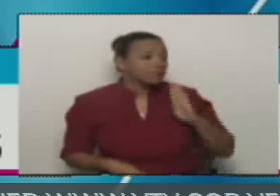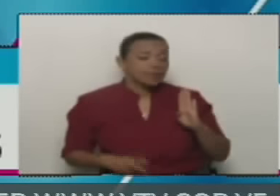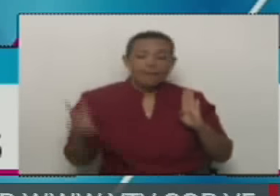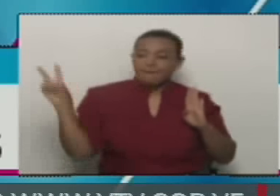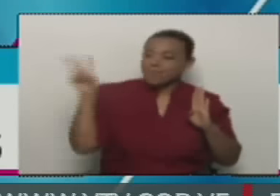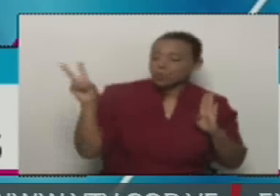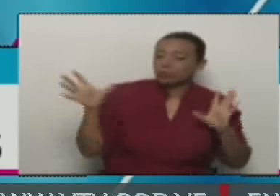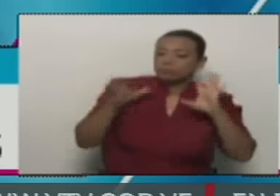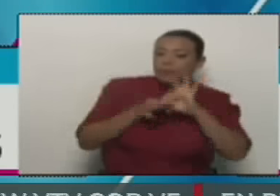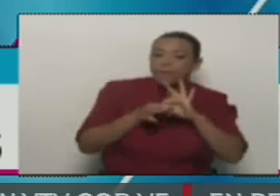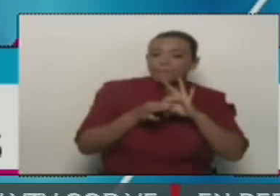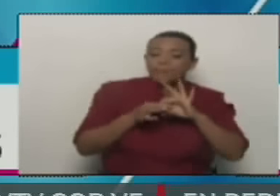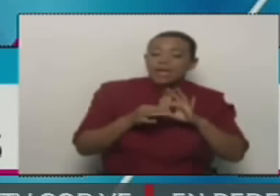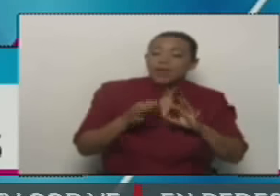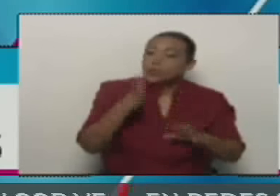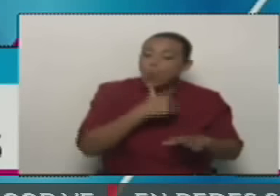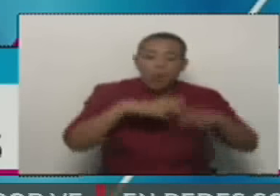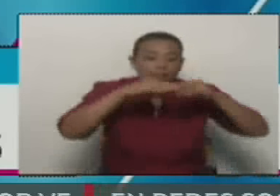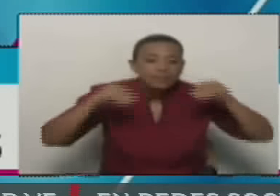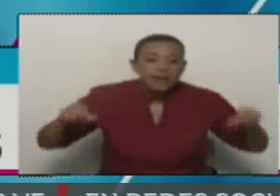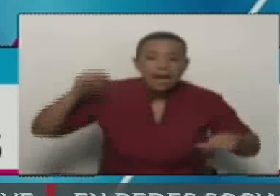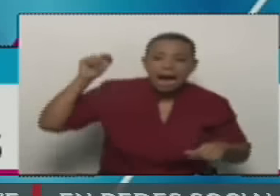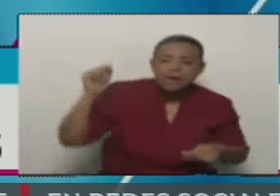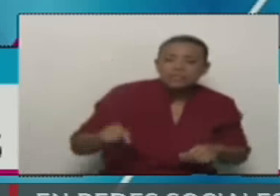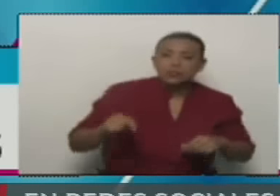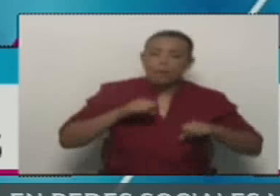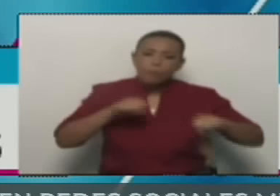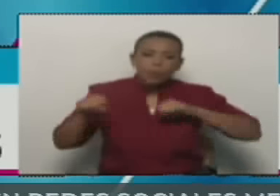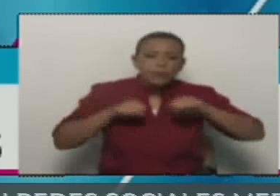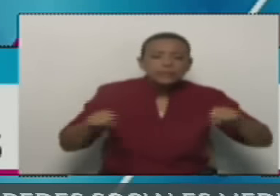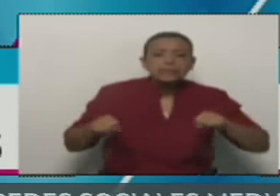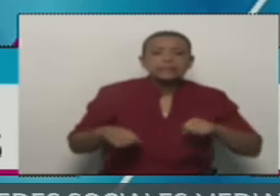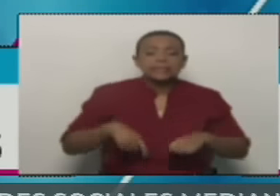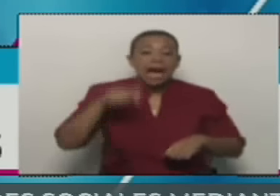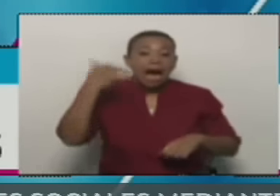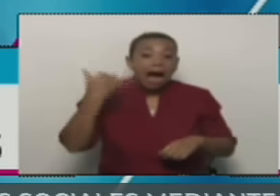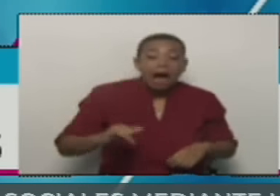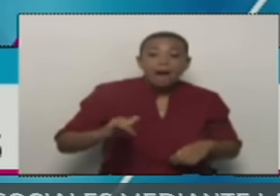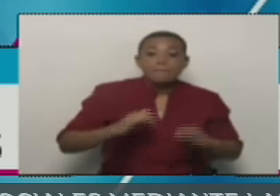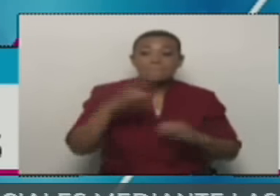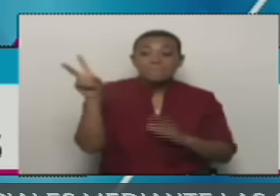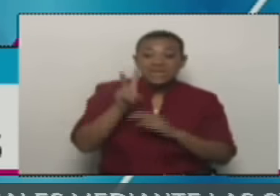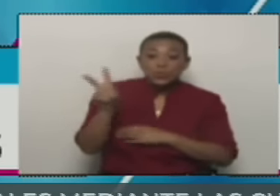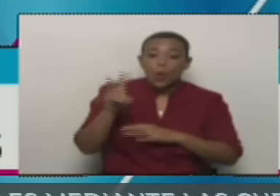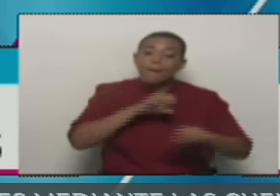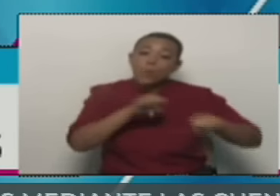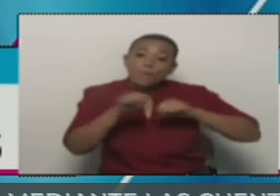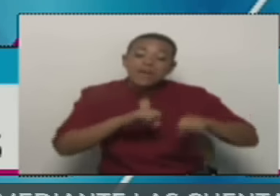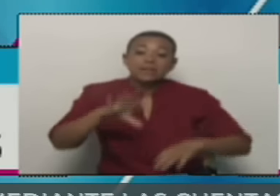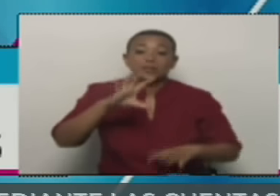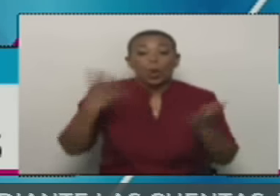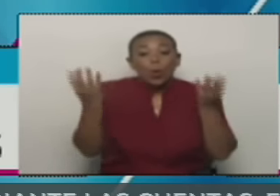del movimiento Sin Tierra de Brasil, que en Venezuela pasa a llamarse Movimiento con